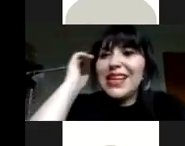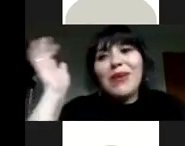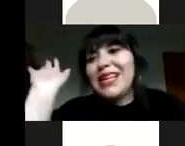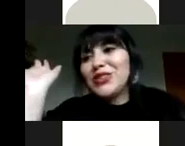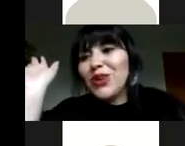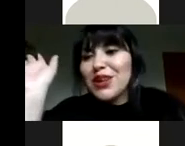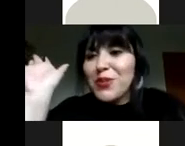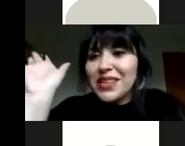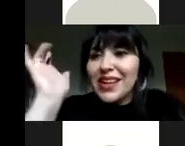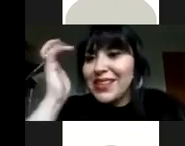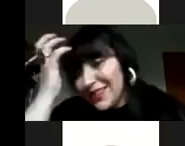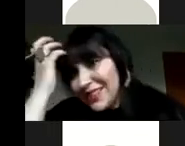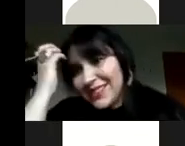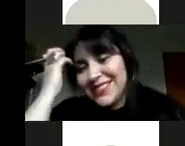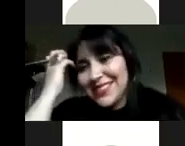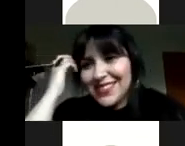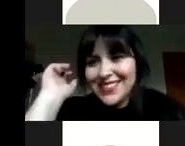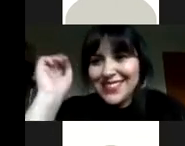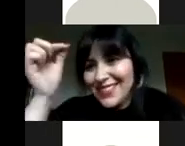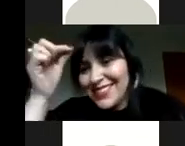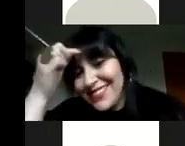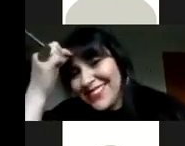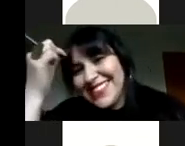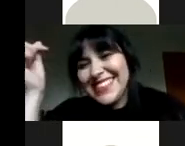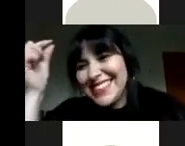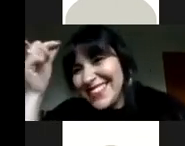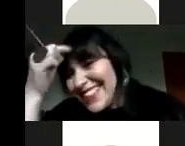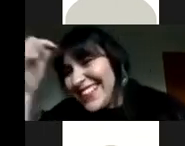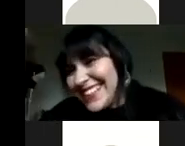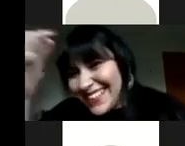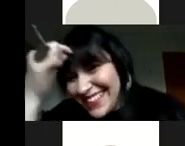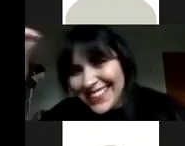La Mari le sopló la respuesta. Sí, yo fui.